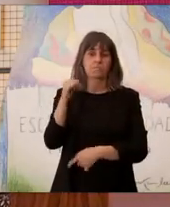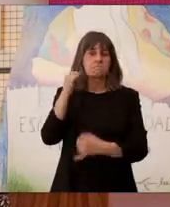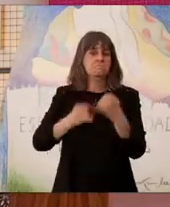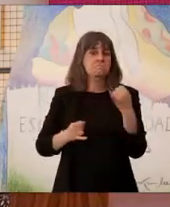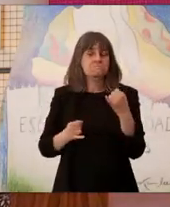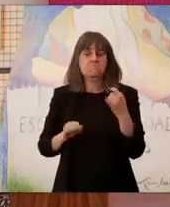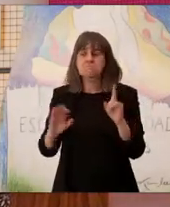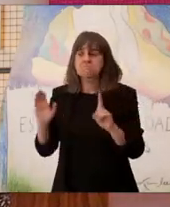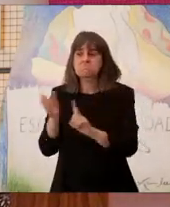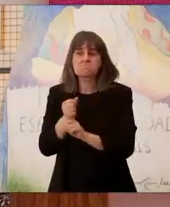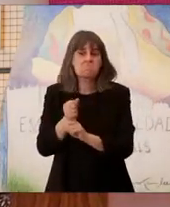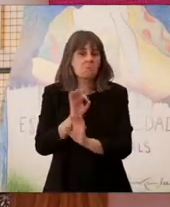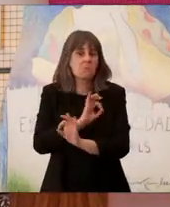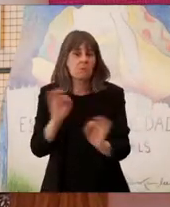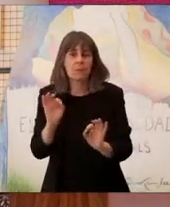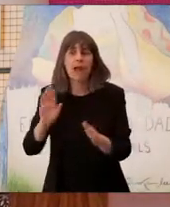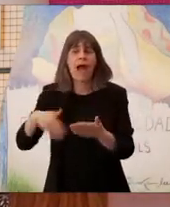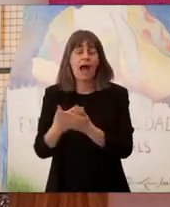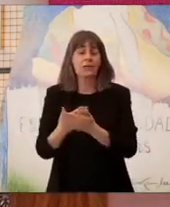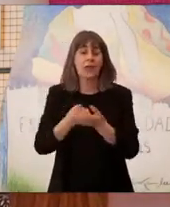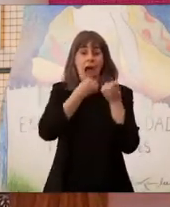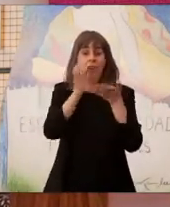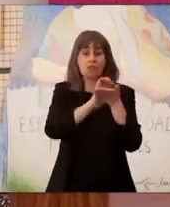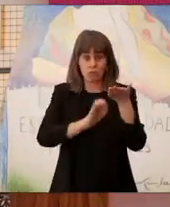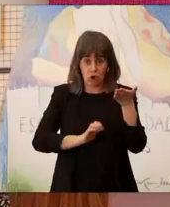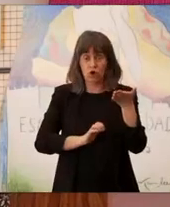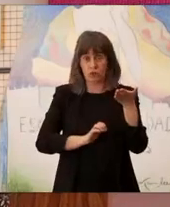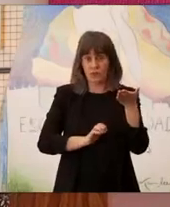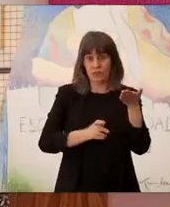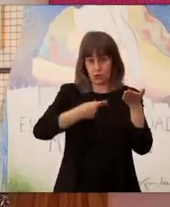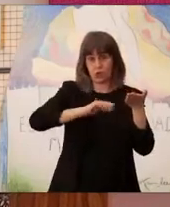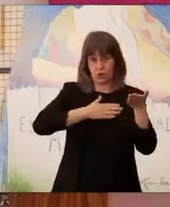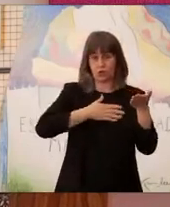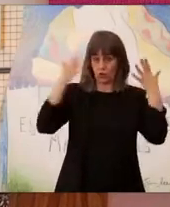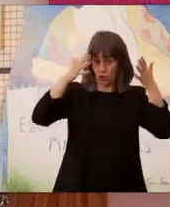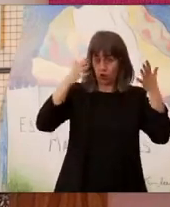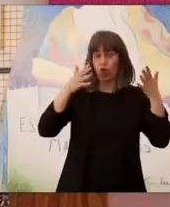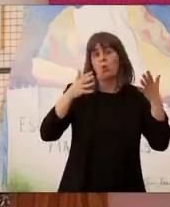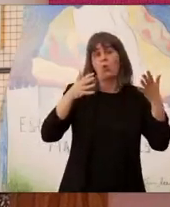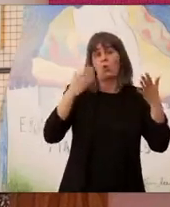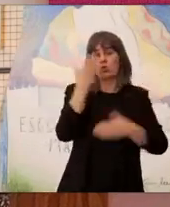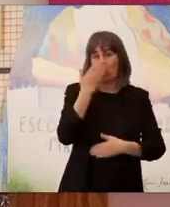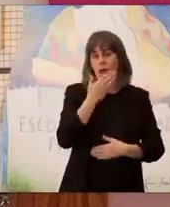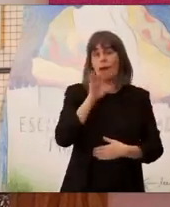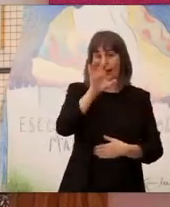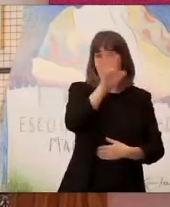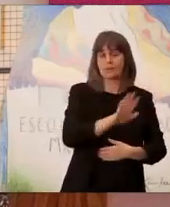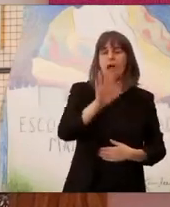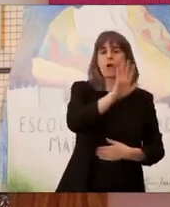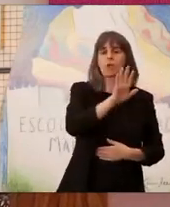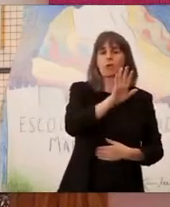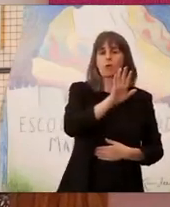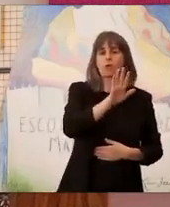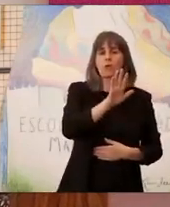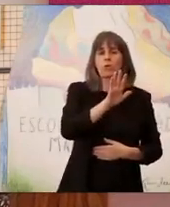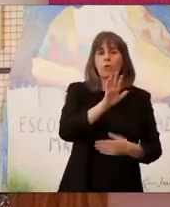lograr que los informes del Consejo del estado de consejo escolar del Estado pusieran algo en